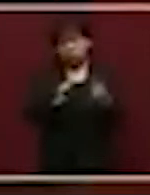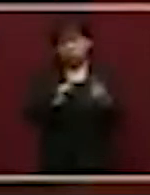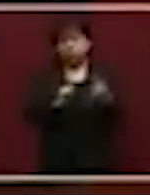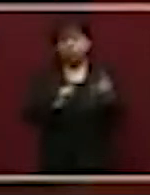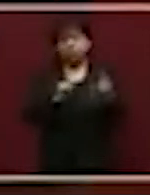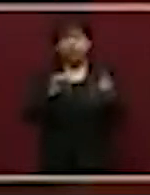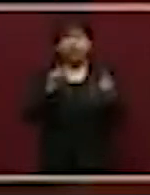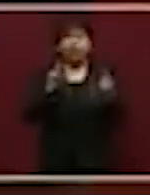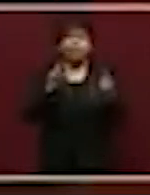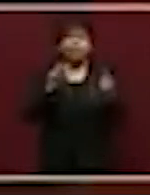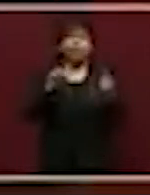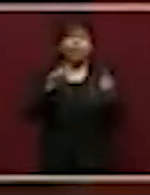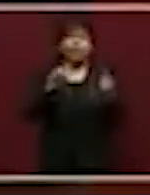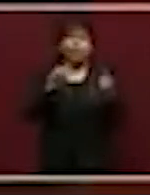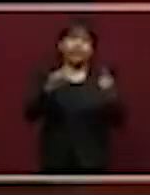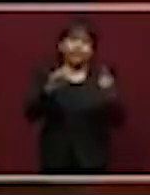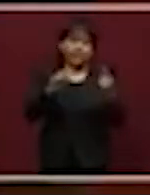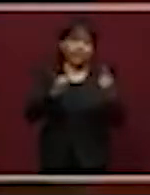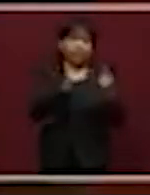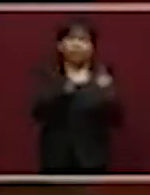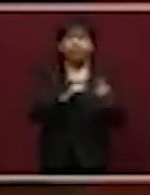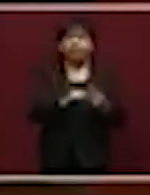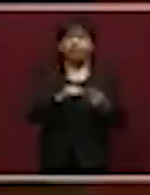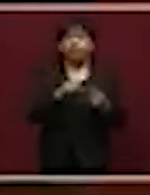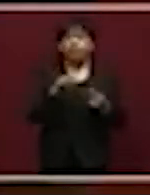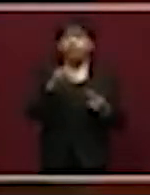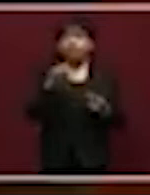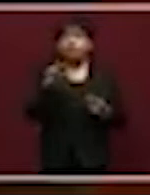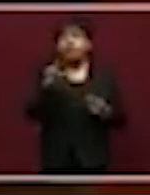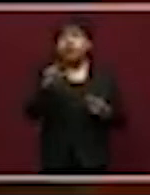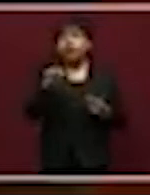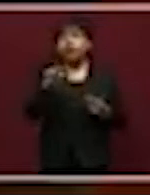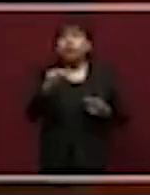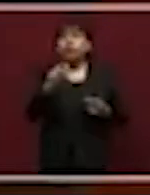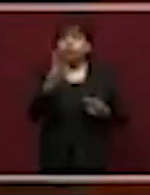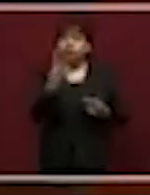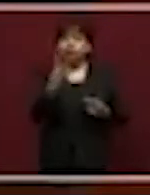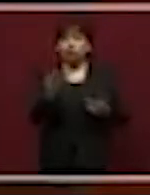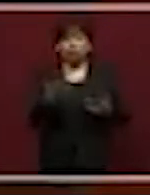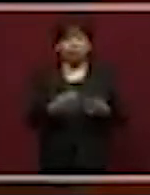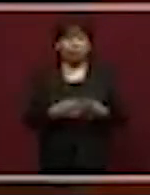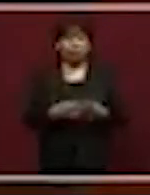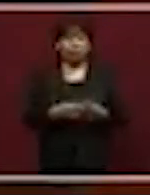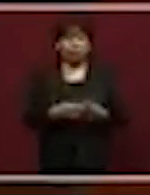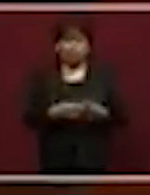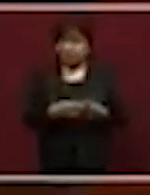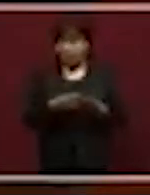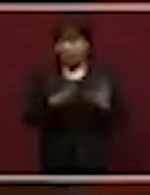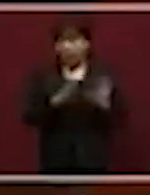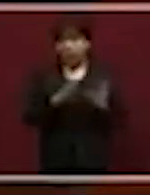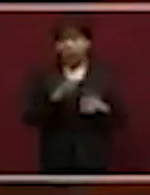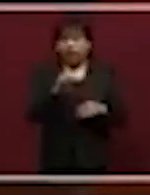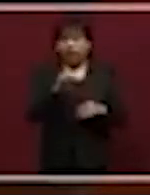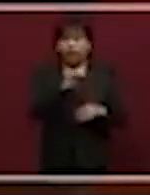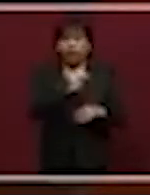casos confirmados de aprendientes o alumnos son 84 hasta este momento, confirmados por la